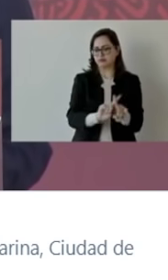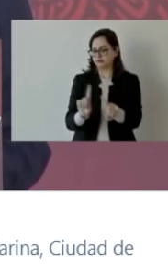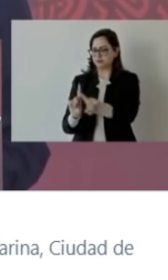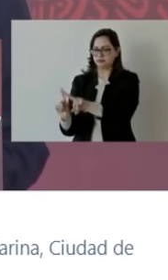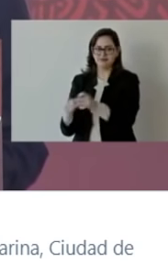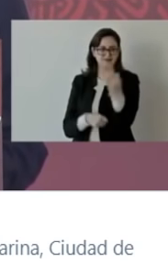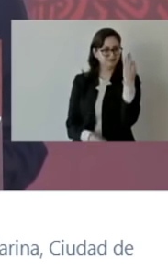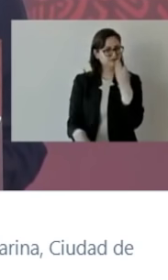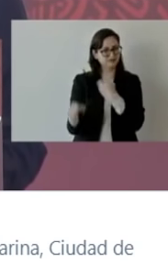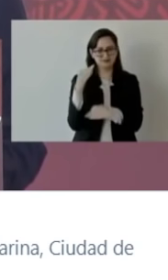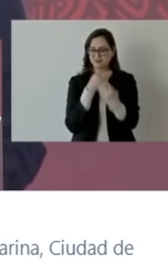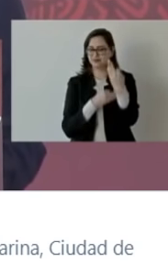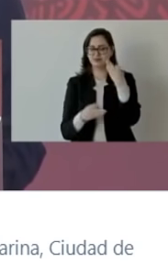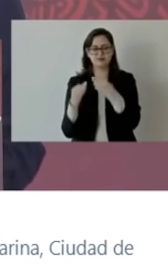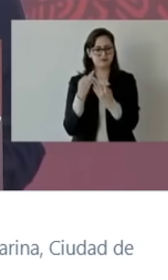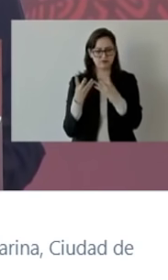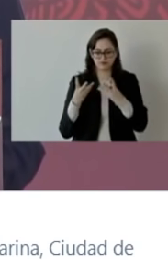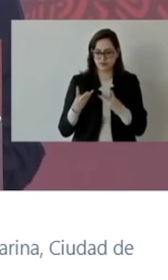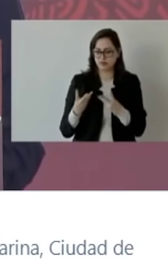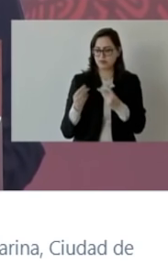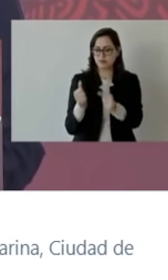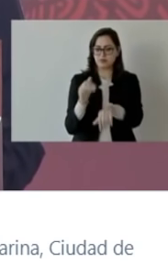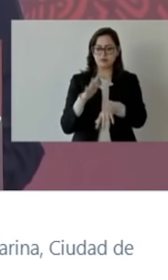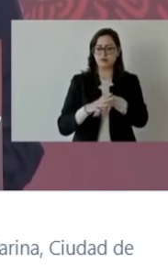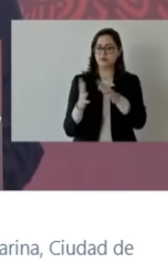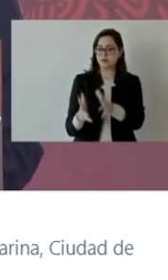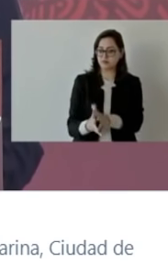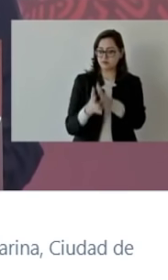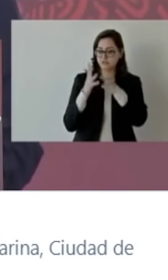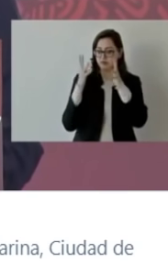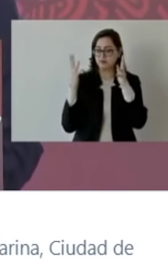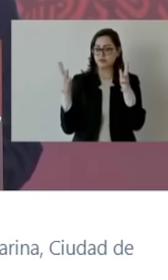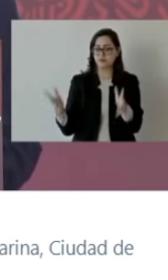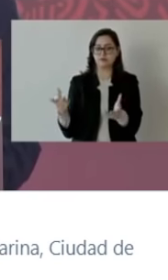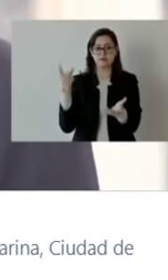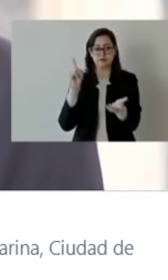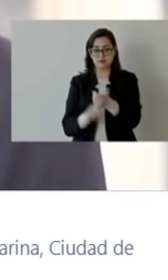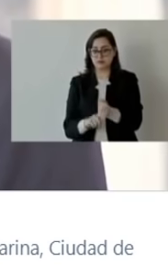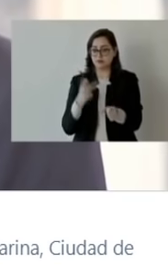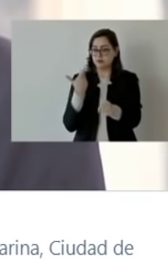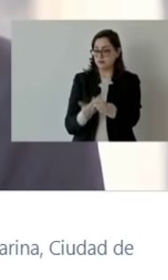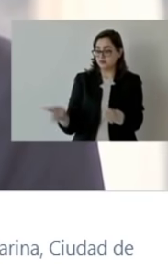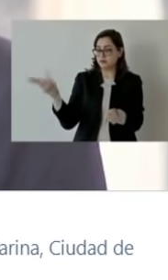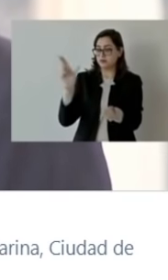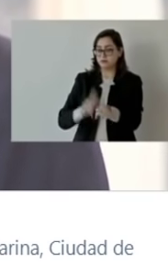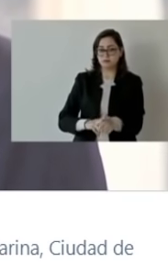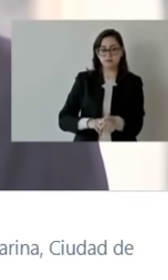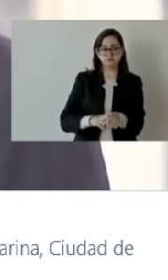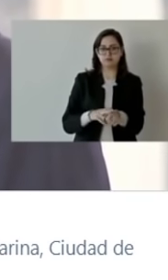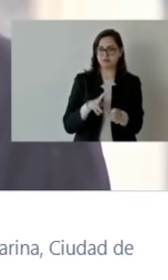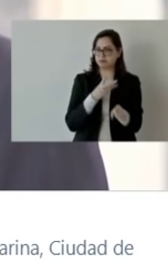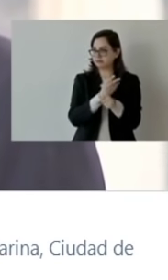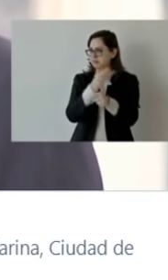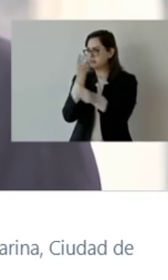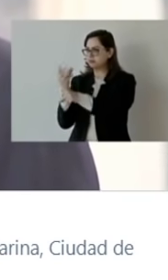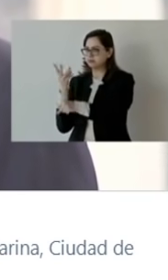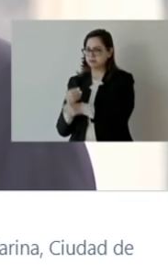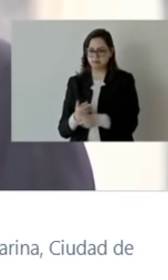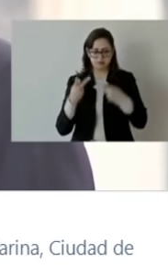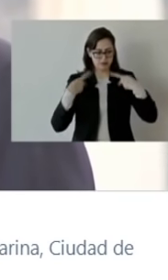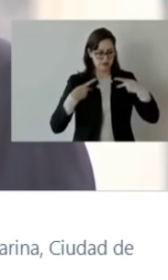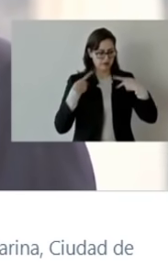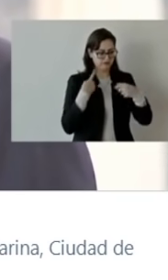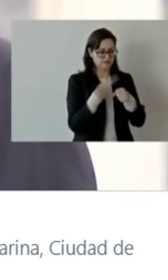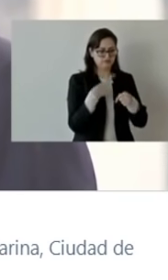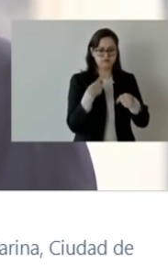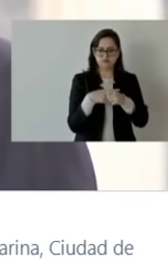ampliar la infraestructura hospitalaria y atender enfermos.